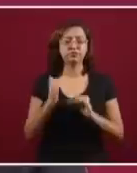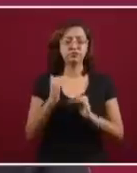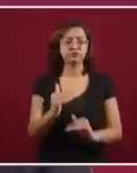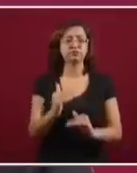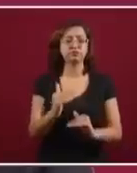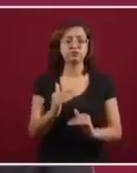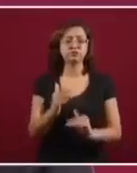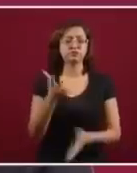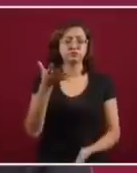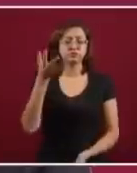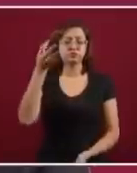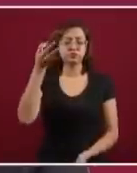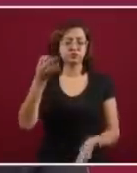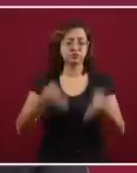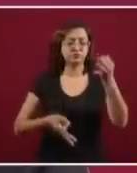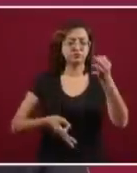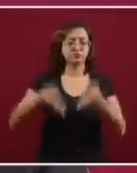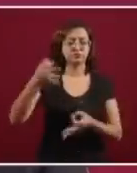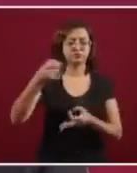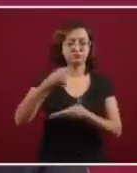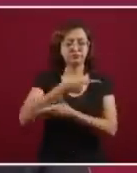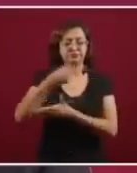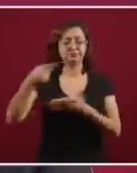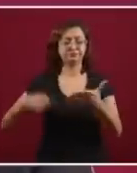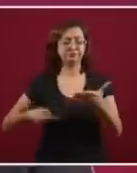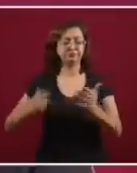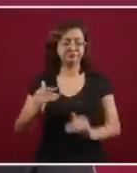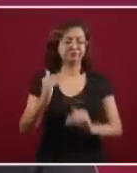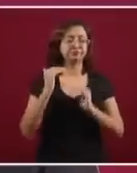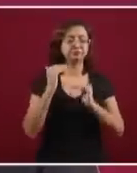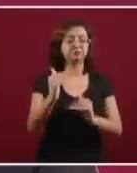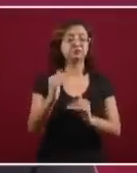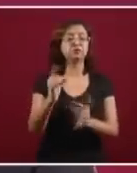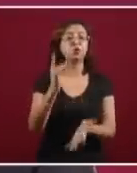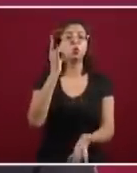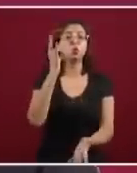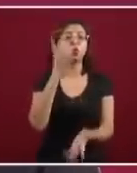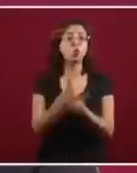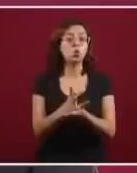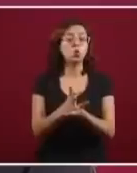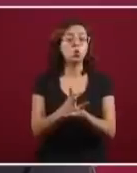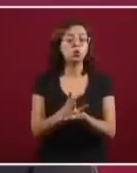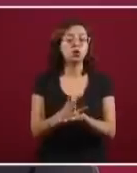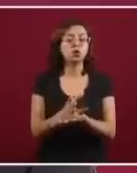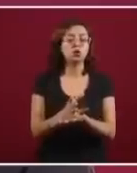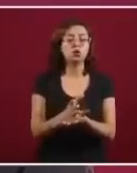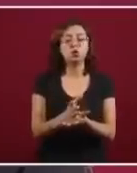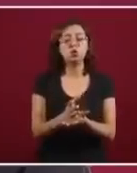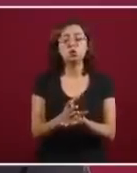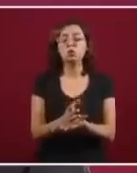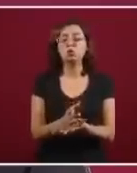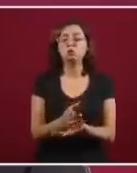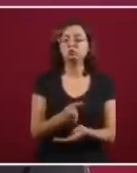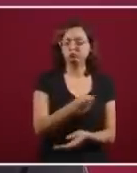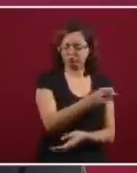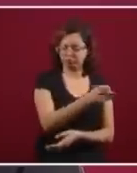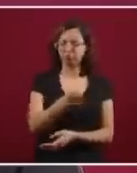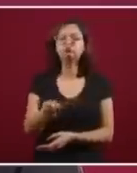y esa disposición a que solo se juzgará al presidente